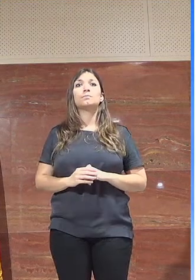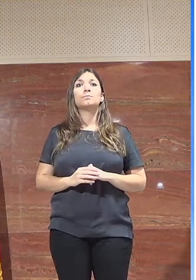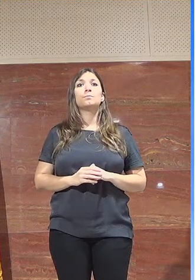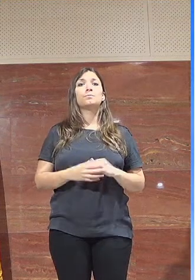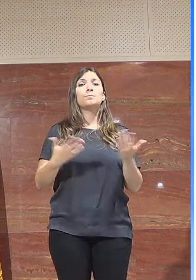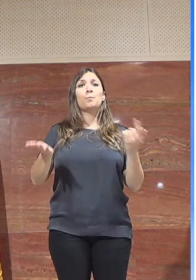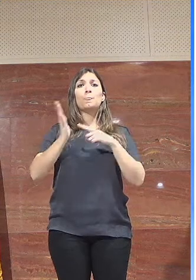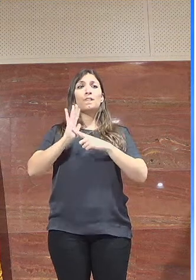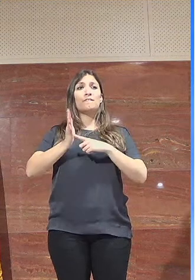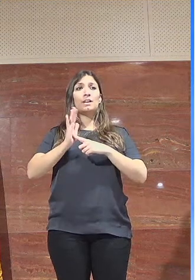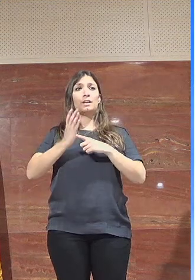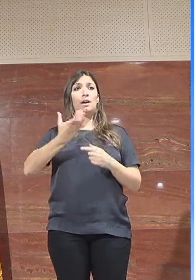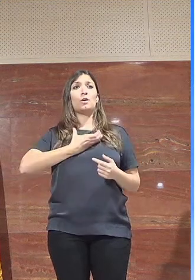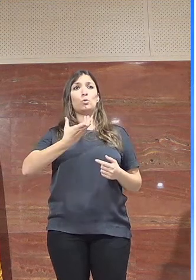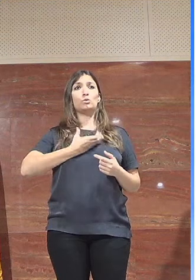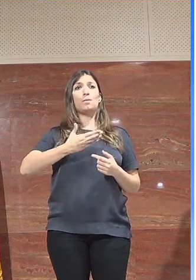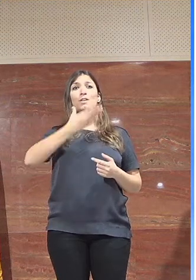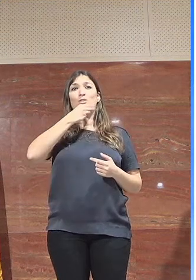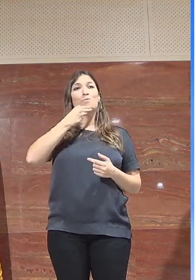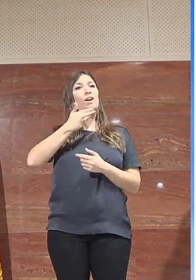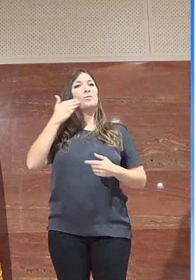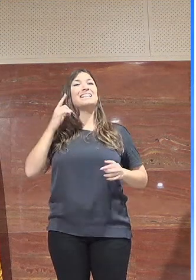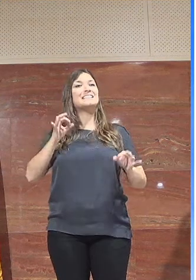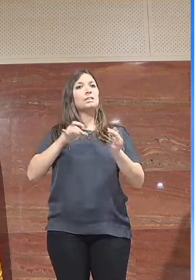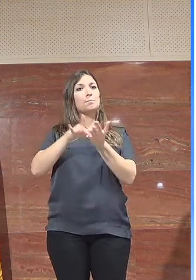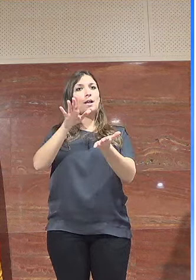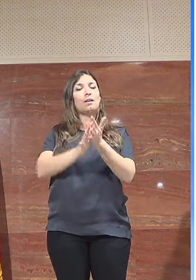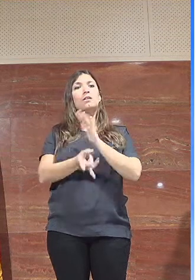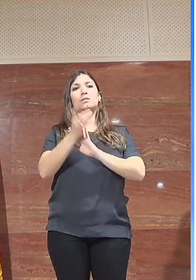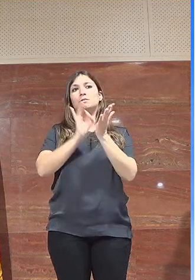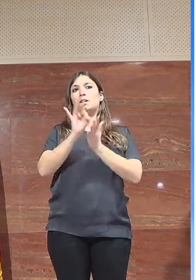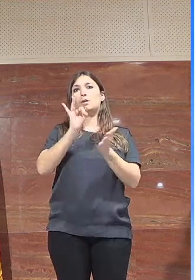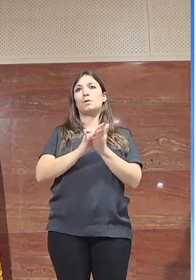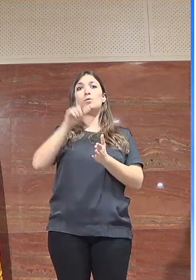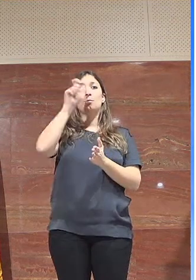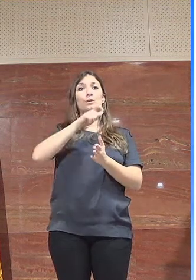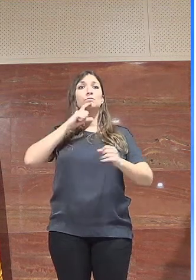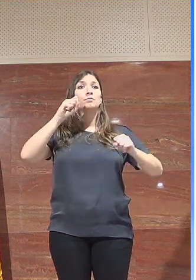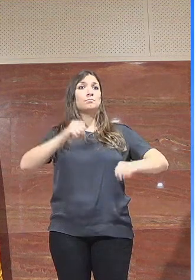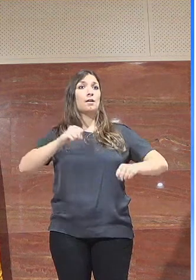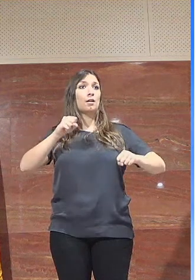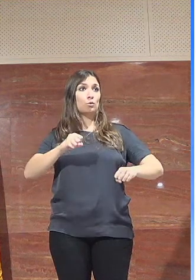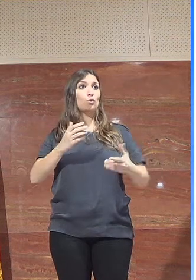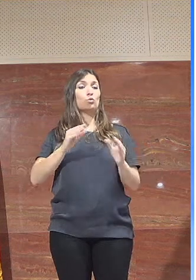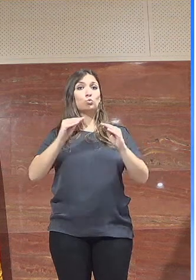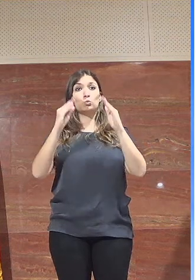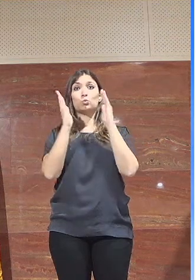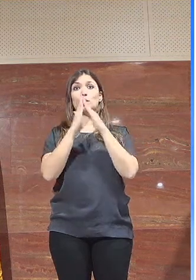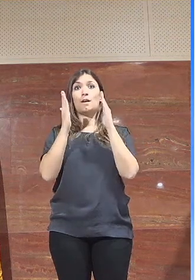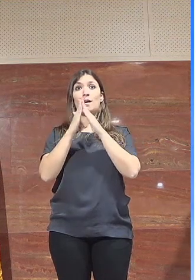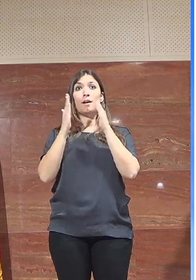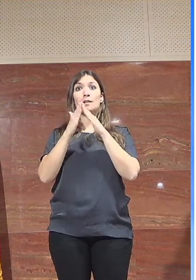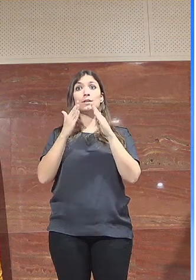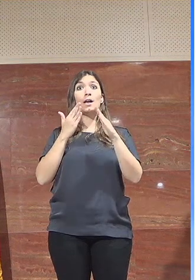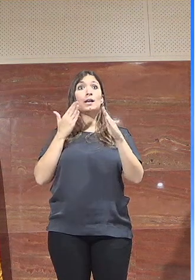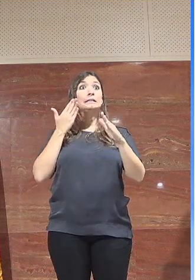En la feria del Ayuntamiento de Marbella, en Málaga, se ha creado un servicio que recoge a las personas mayores que están en sus casas y que no han